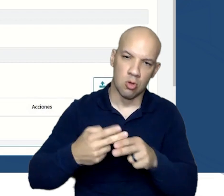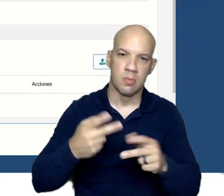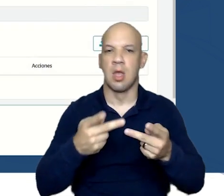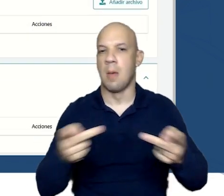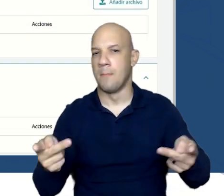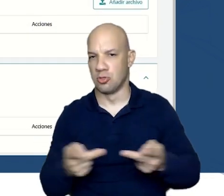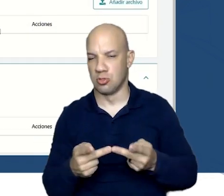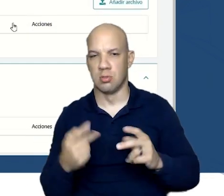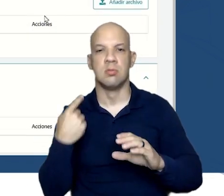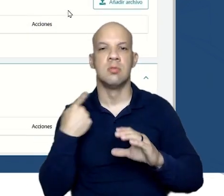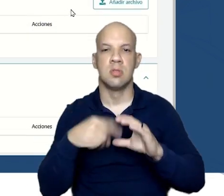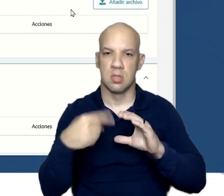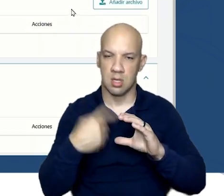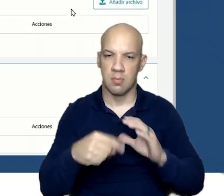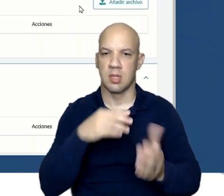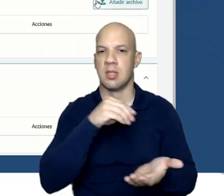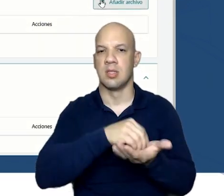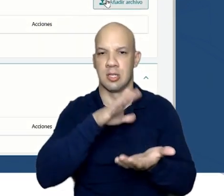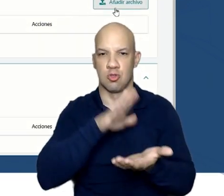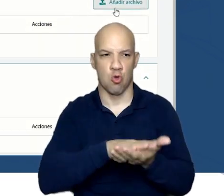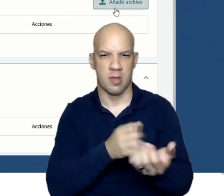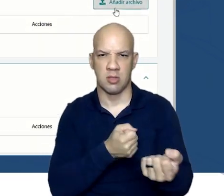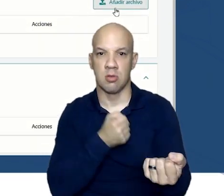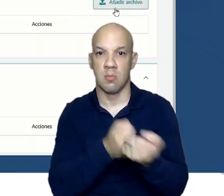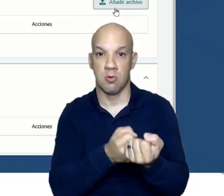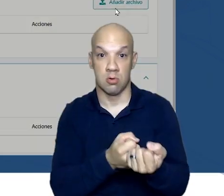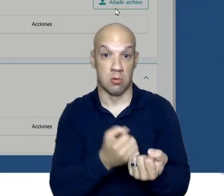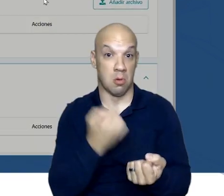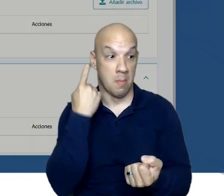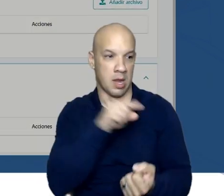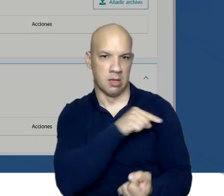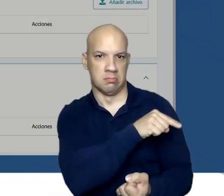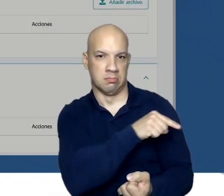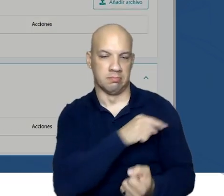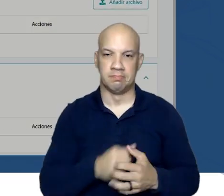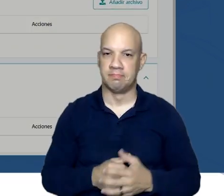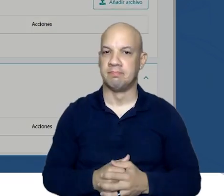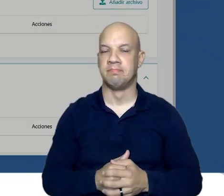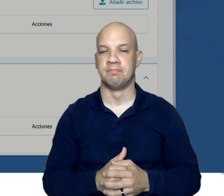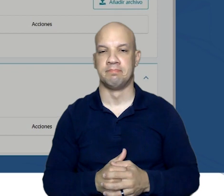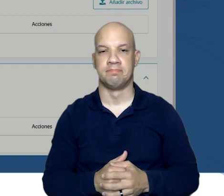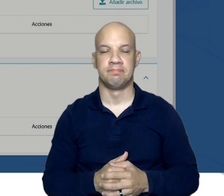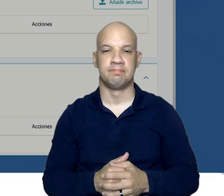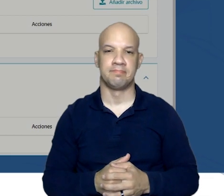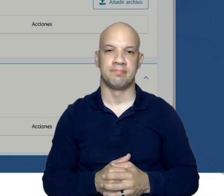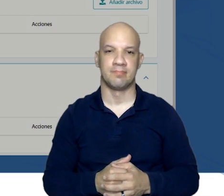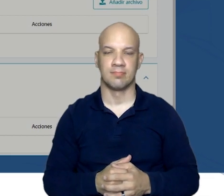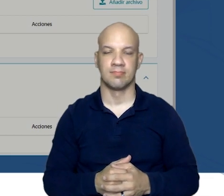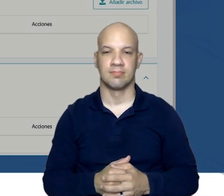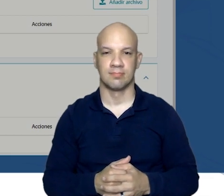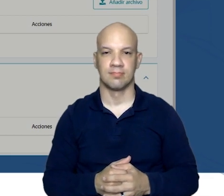nombre, posición, correo electrónico y documento de apoyo que aplica a su identidad.